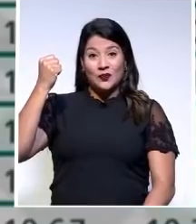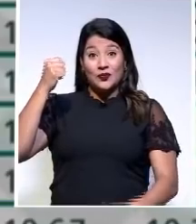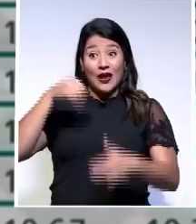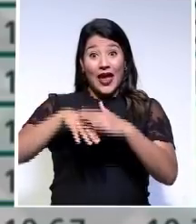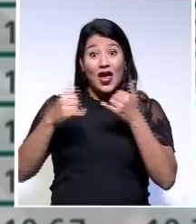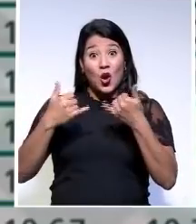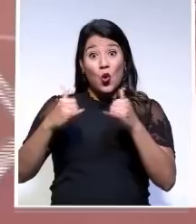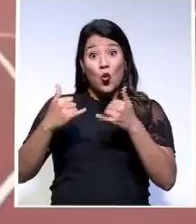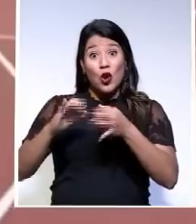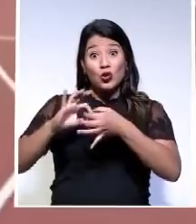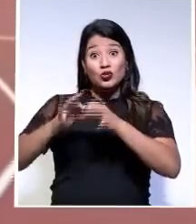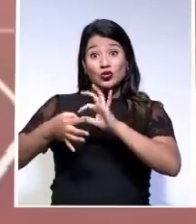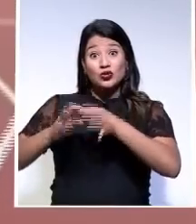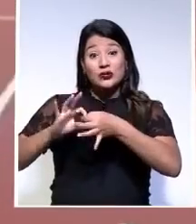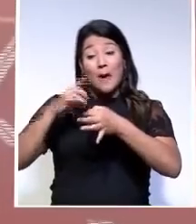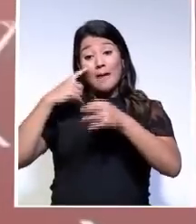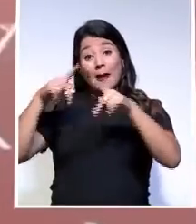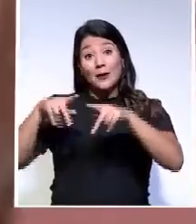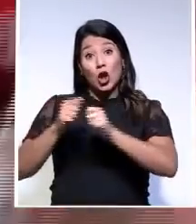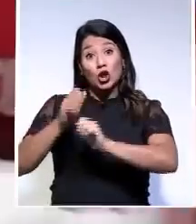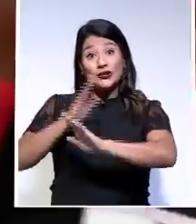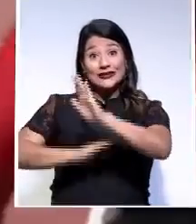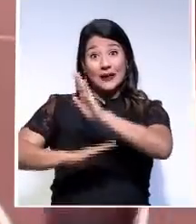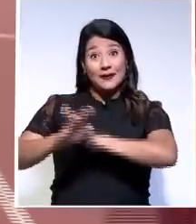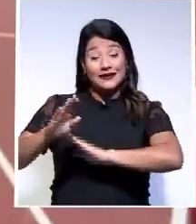en los Juegos Paralímpicos de Tokio